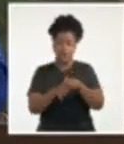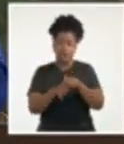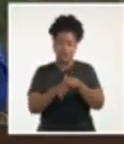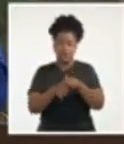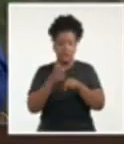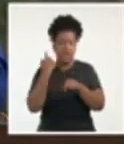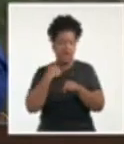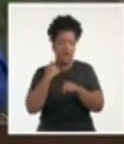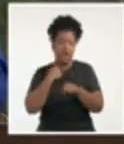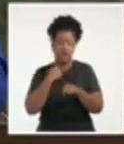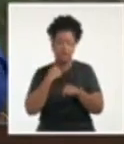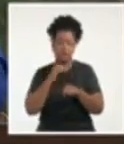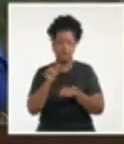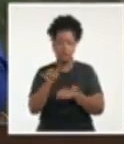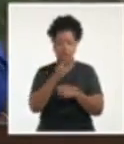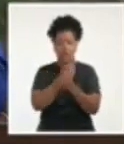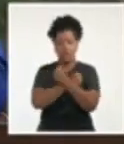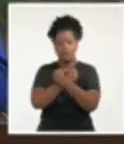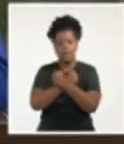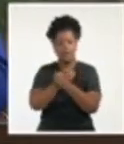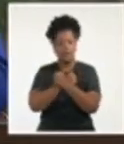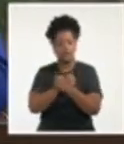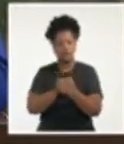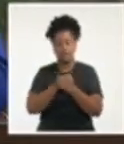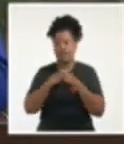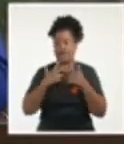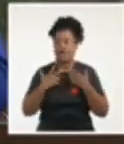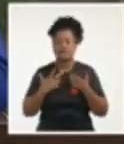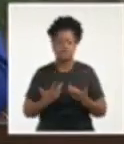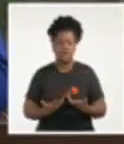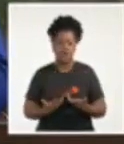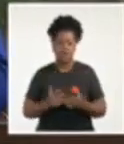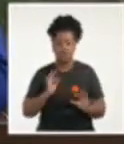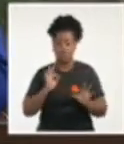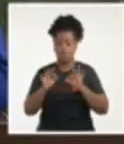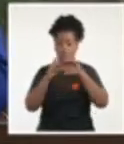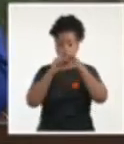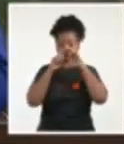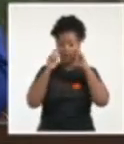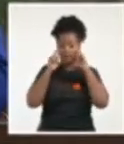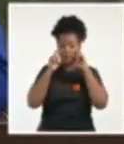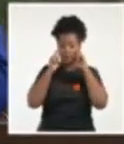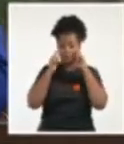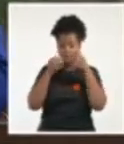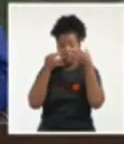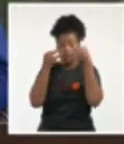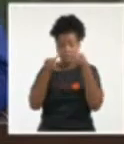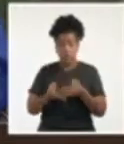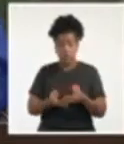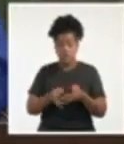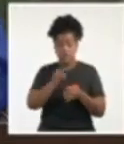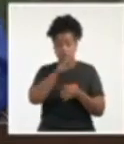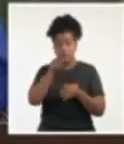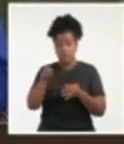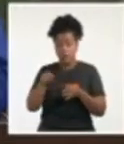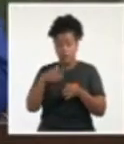la percepción de riesgo, la emoción y la seguridad con que la gente